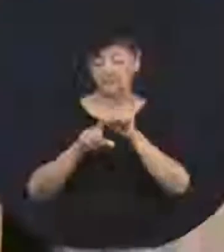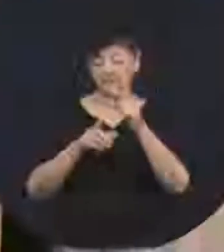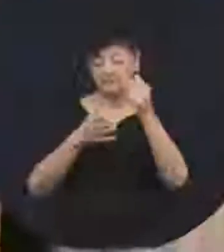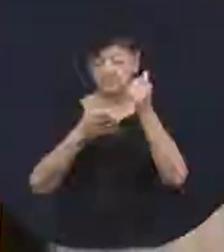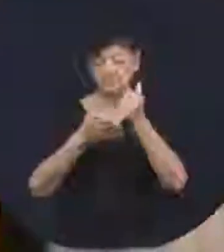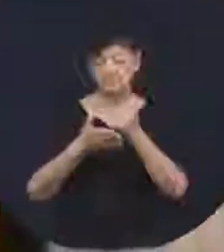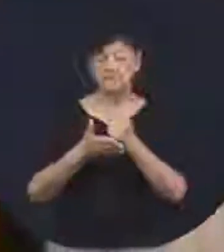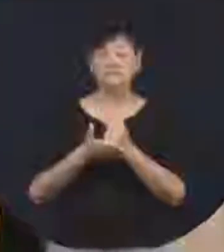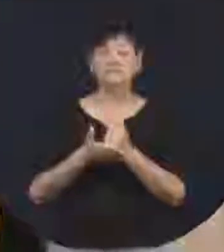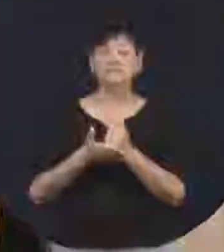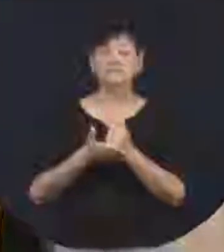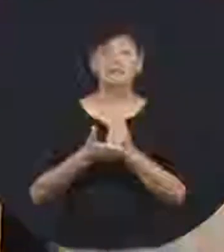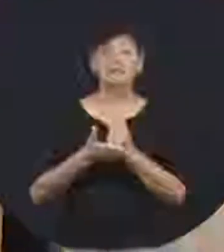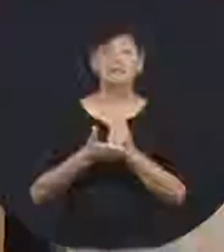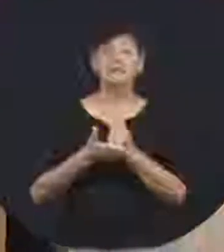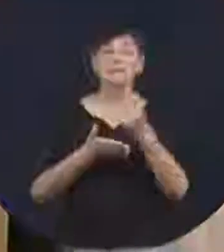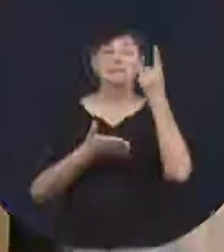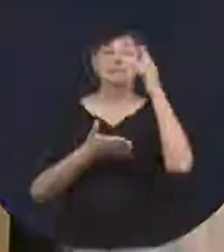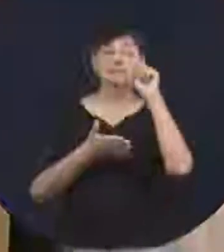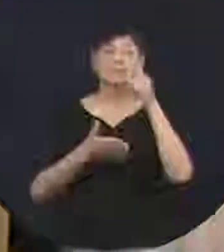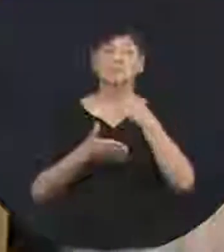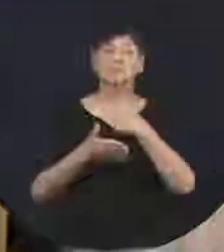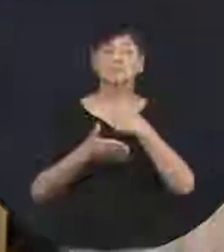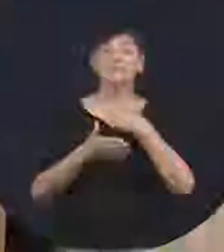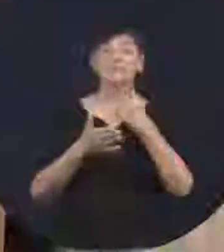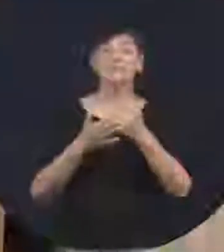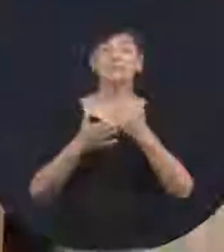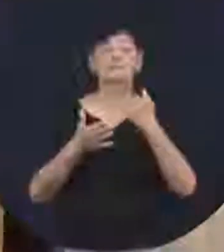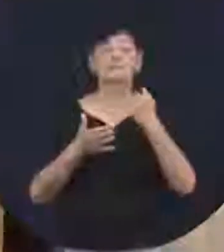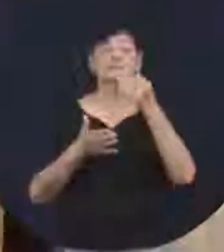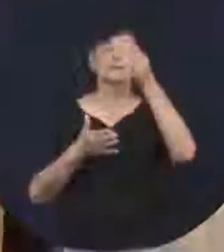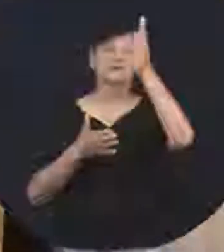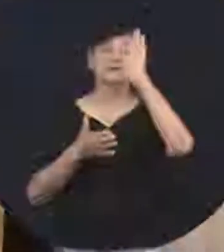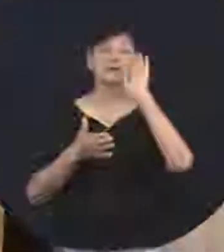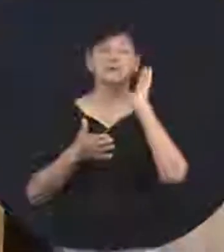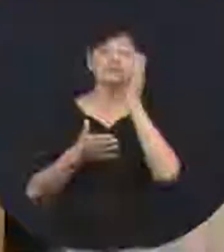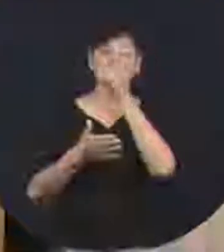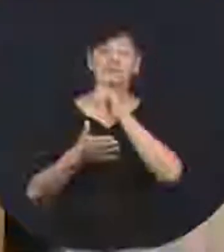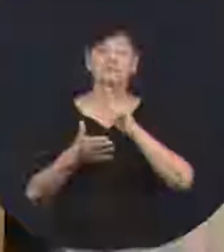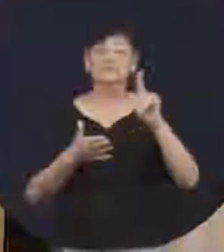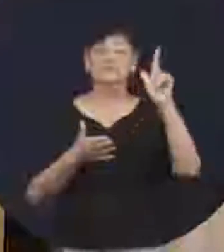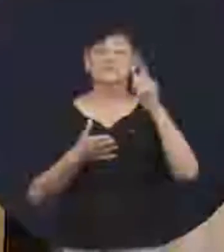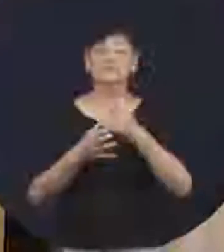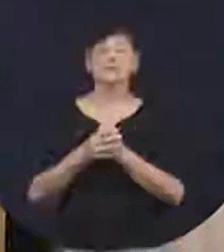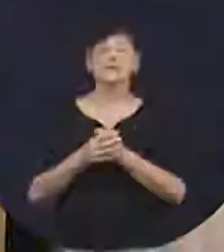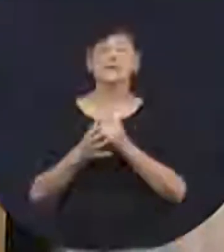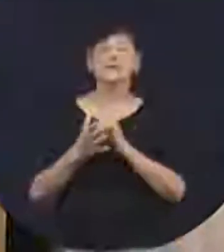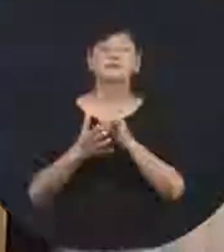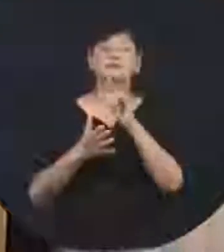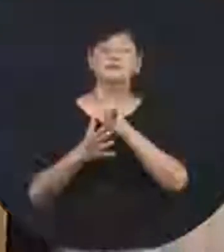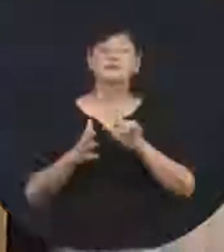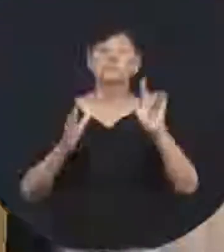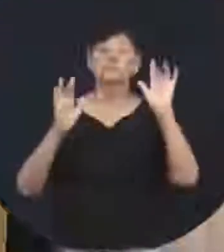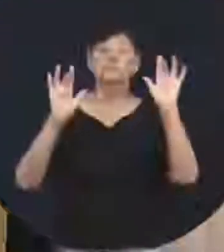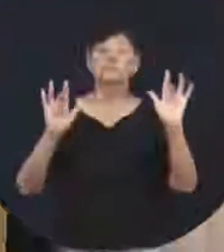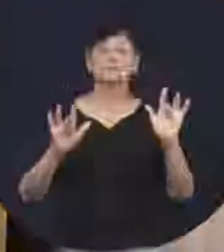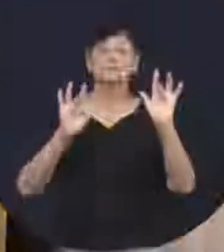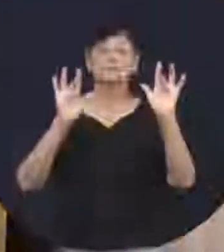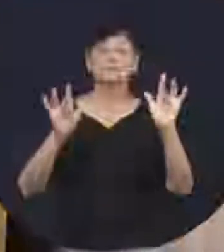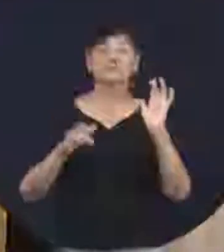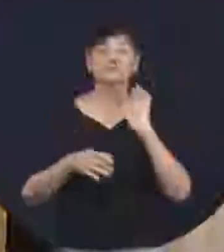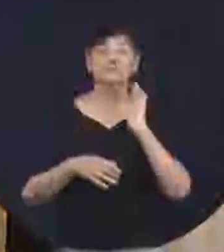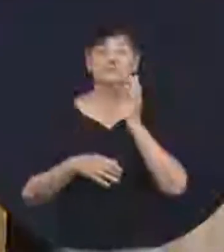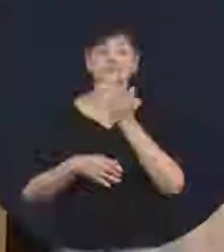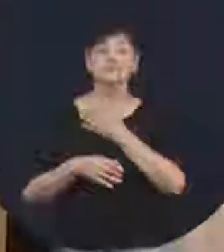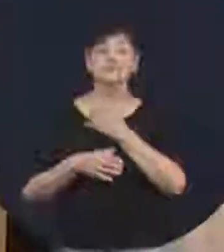ustedes, hermanos, hermanos, que que intercedan intercedan por por mí mí ante ante Dios Dios nuestro nuestro Señor. Señor. Que el Señor tenga misericordia de